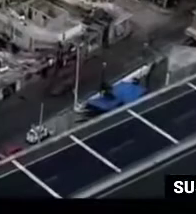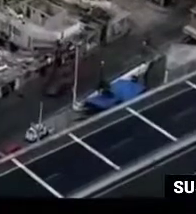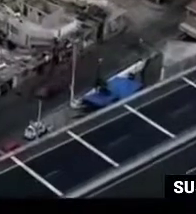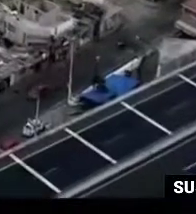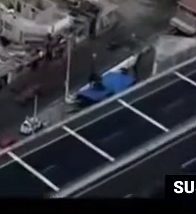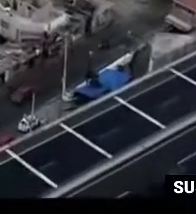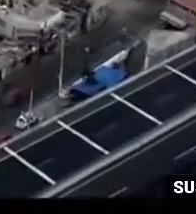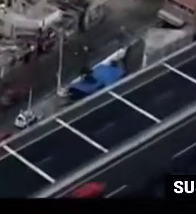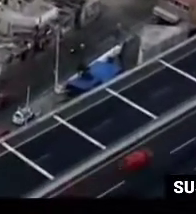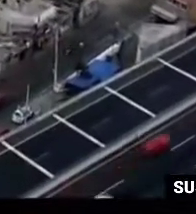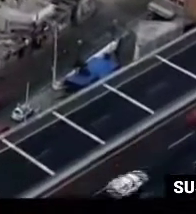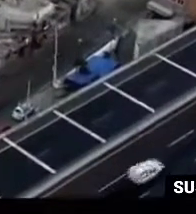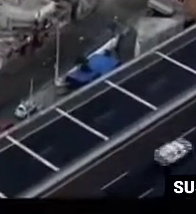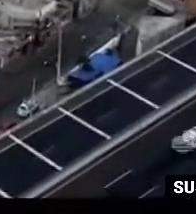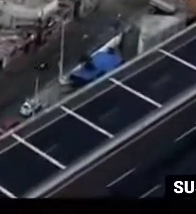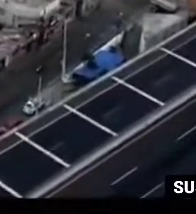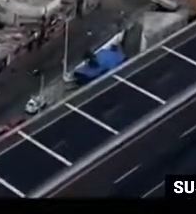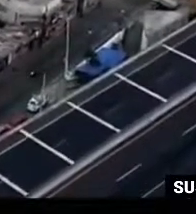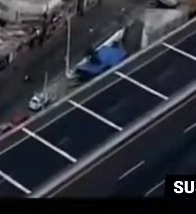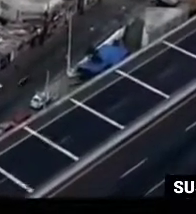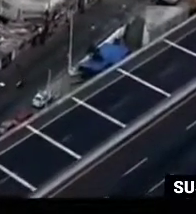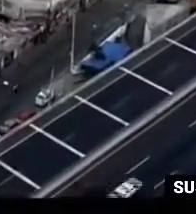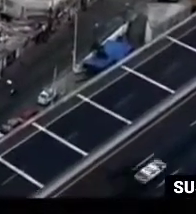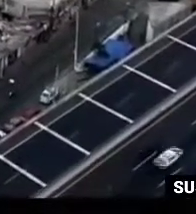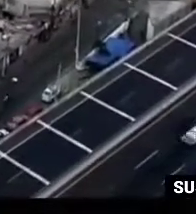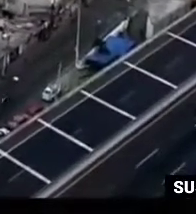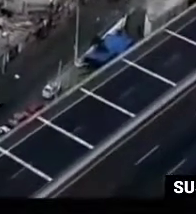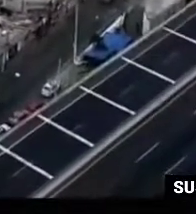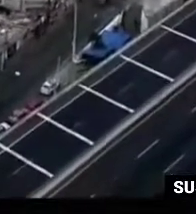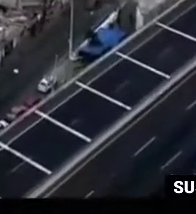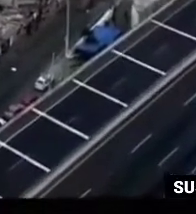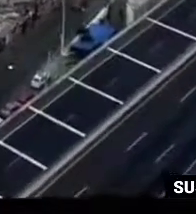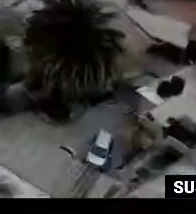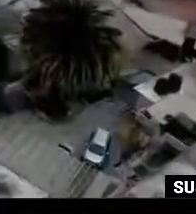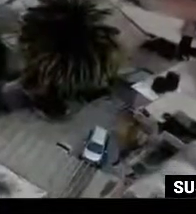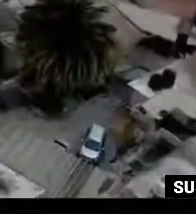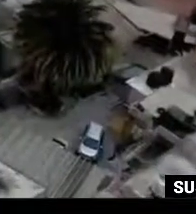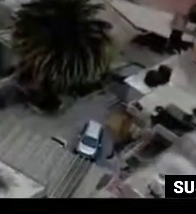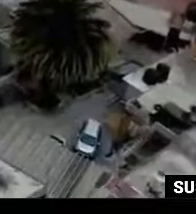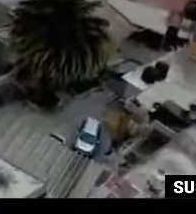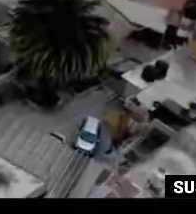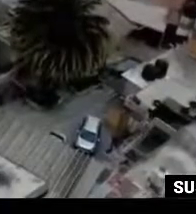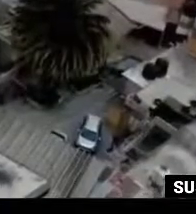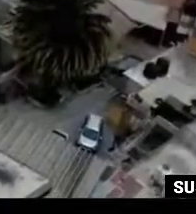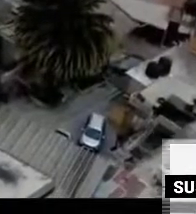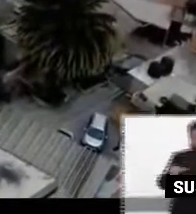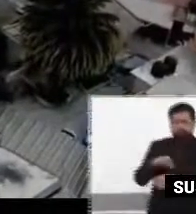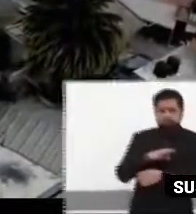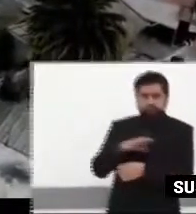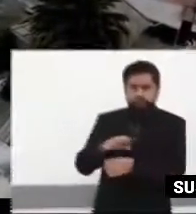Este es en realidad un helipuerto porque tiene todas las características de seguridad,